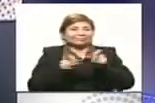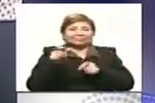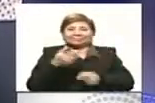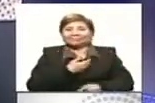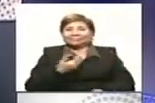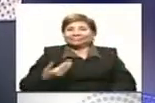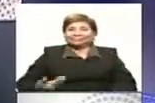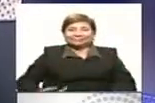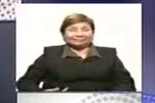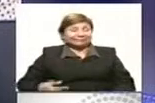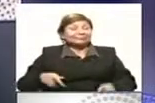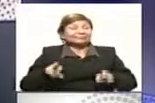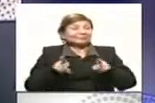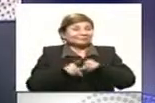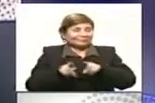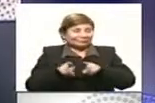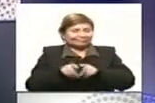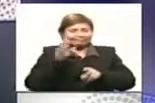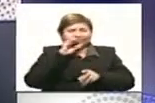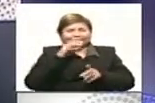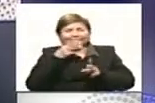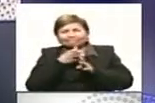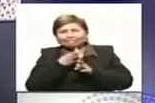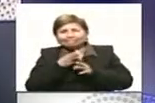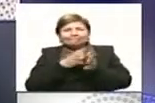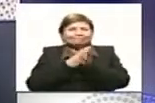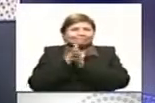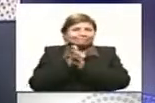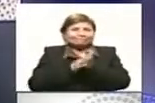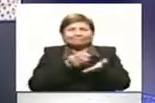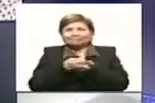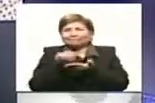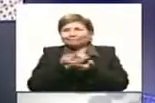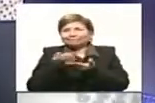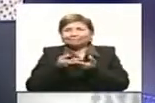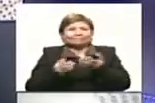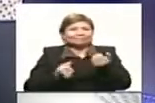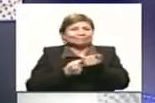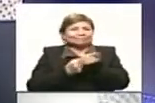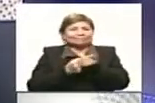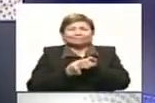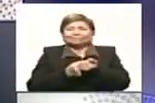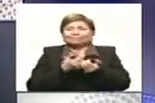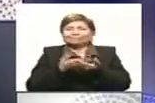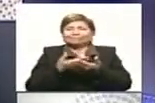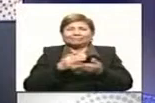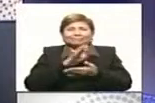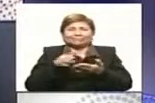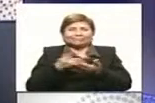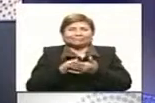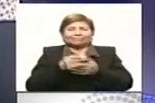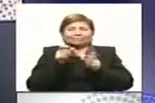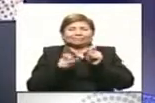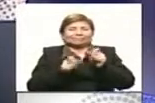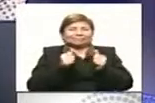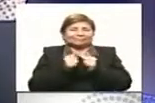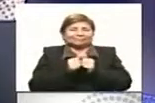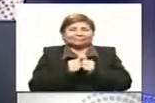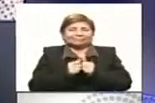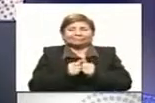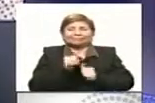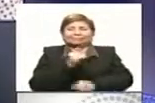También se busca, dijo, mejorar la calidad y desempeño del gasto público, fortalecer la gestión a nivel de las entidades o de